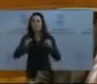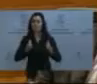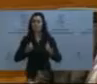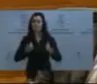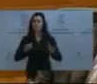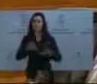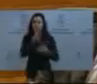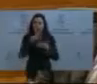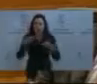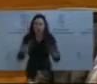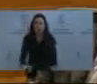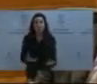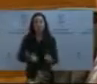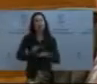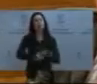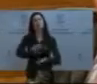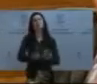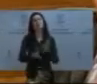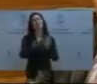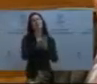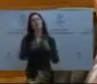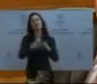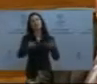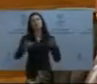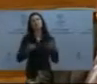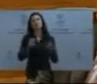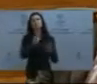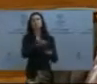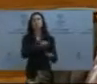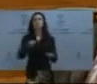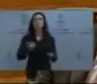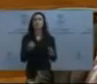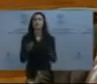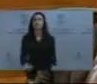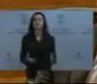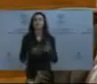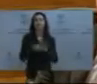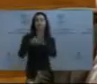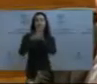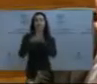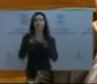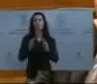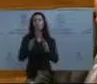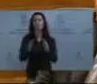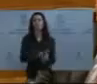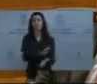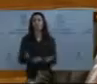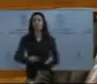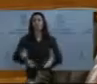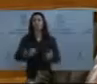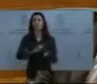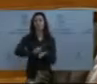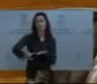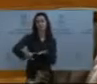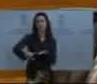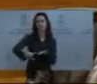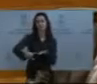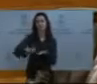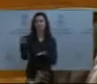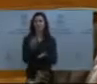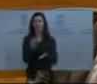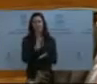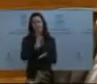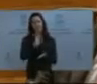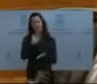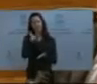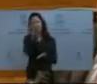siguen incumpliendo la ley aprobada por la Cámara Autonómica en lo que se refiere a la suspensión de las liquidaciones, que esta debería de ser la primera